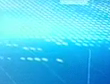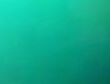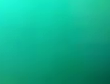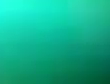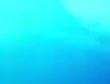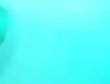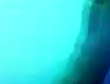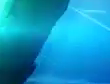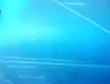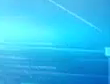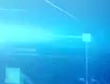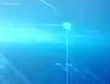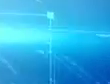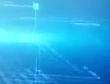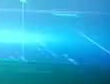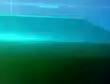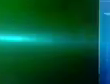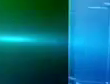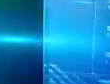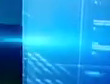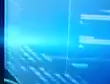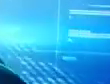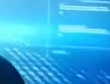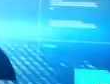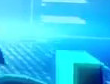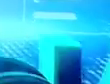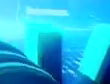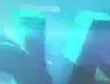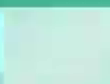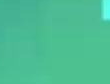momento existen 3 detenidos.